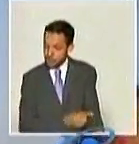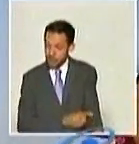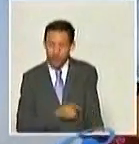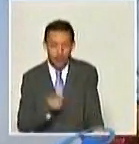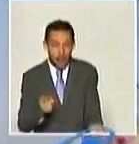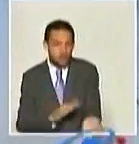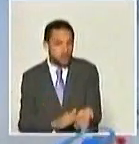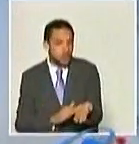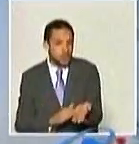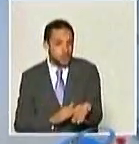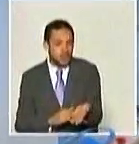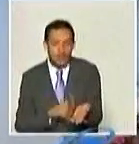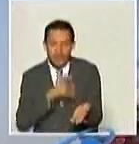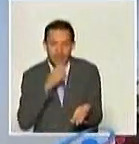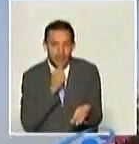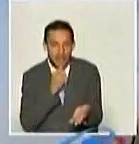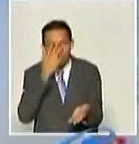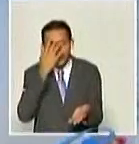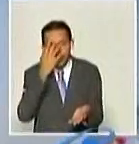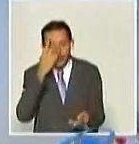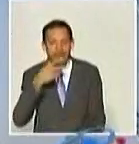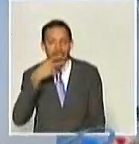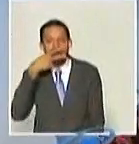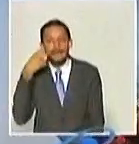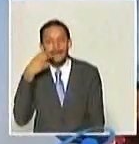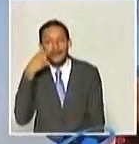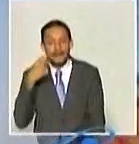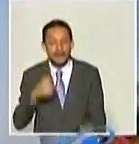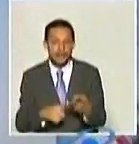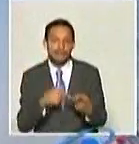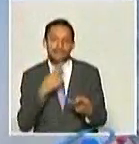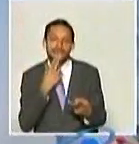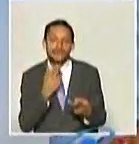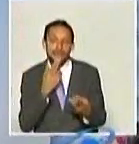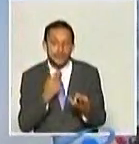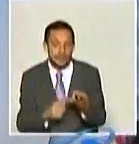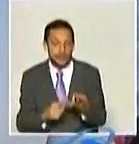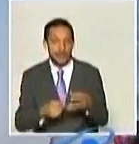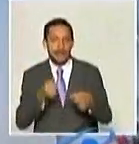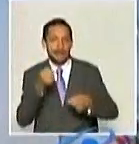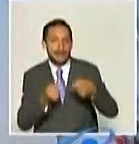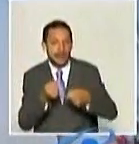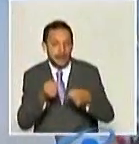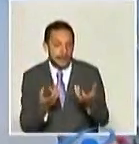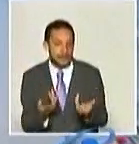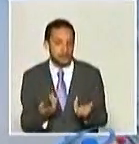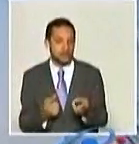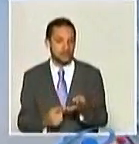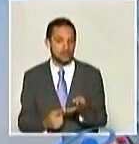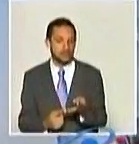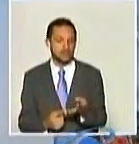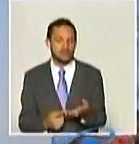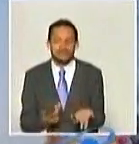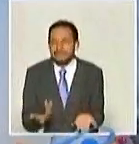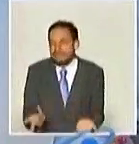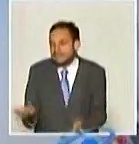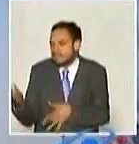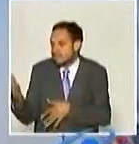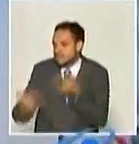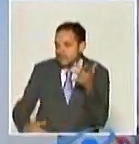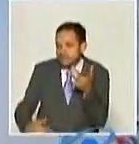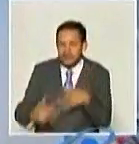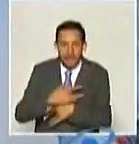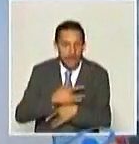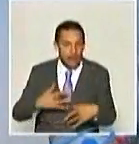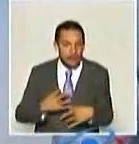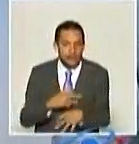mejora porque sigue comiendo carne, porque sigue comiendo azúcares, porque sigue tomando leche de animales. Entonces usted nunca se va a